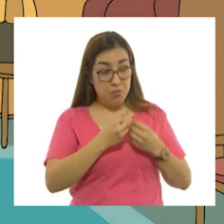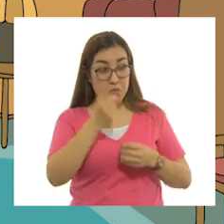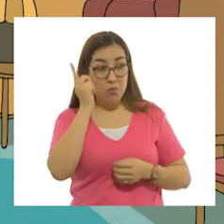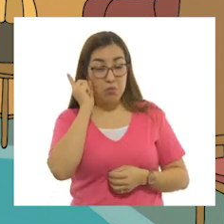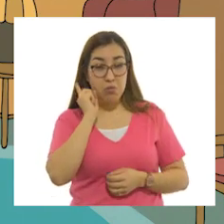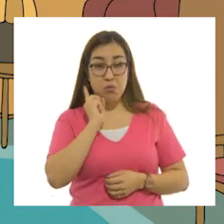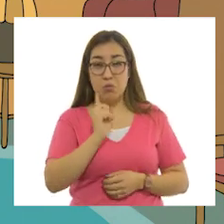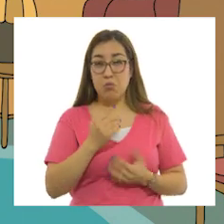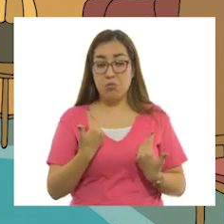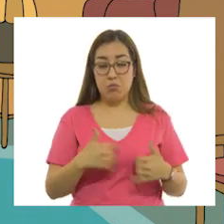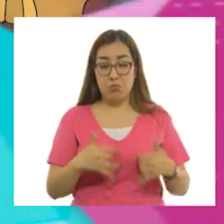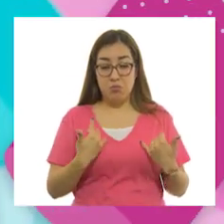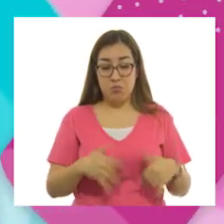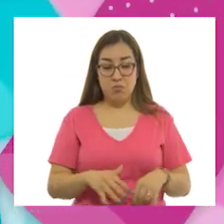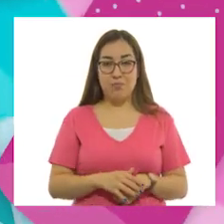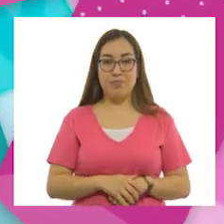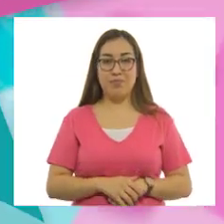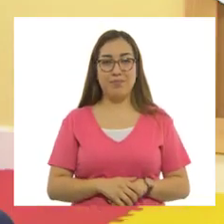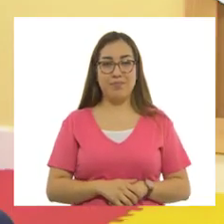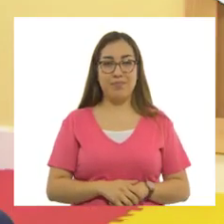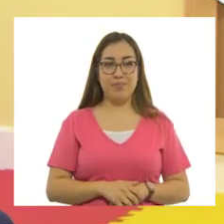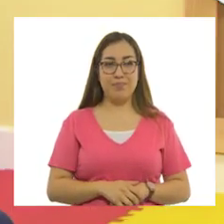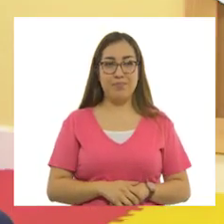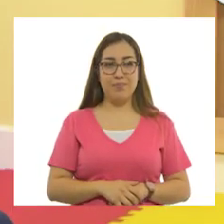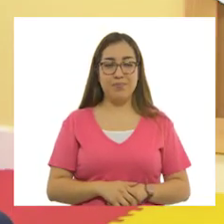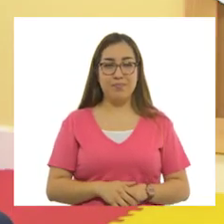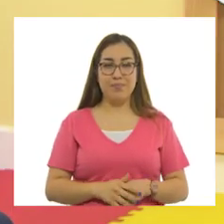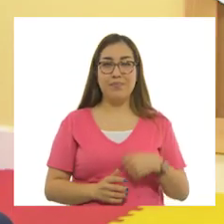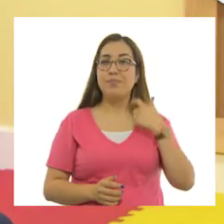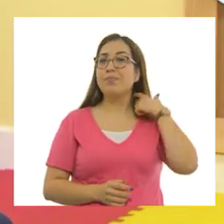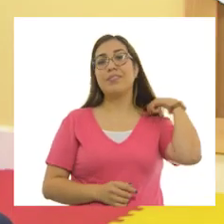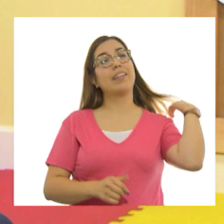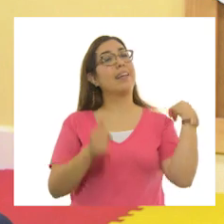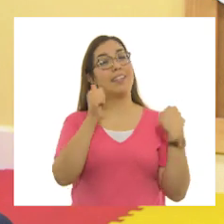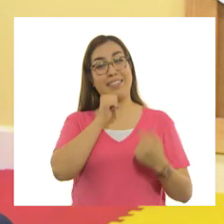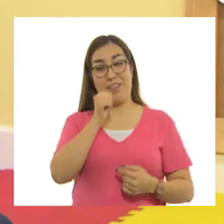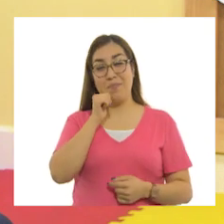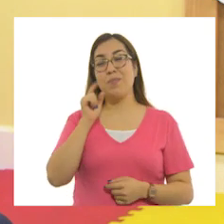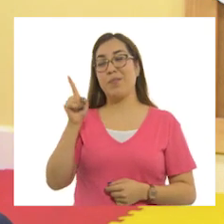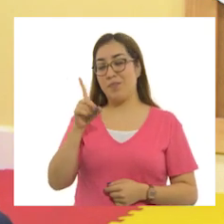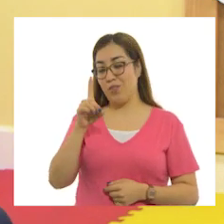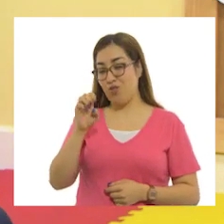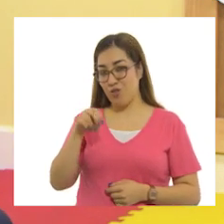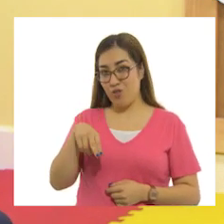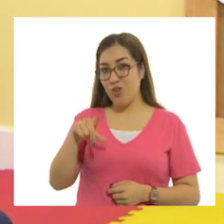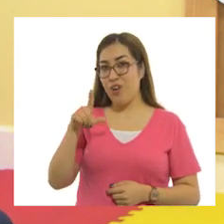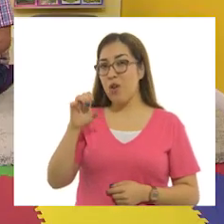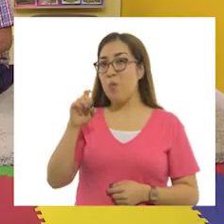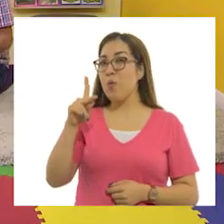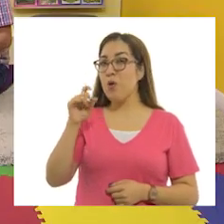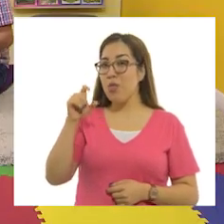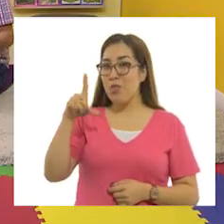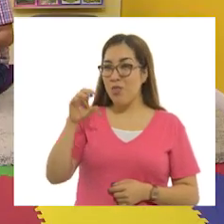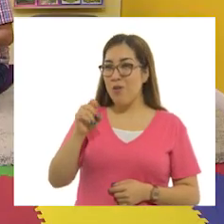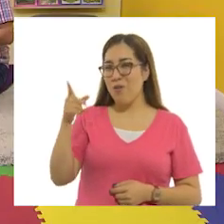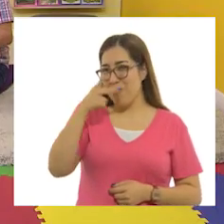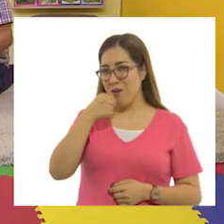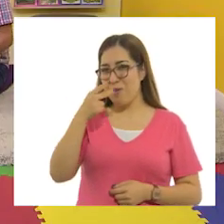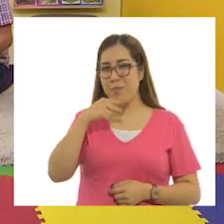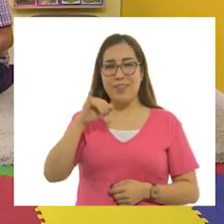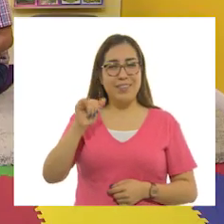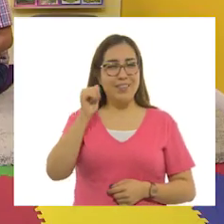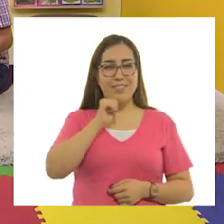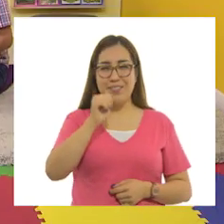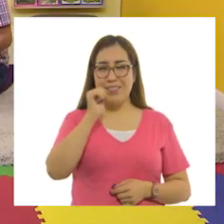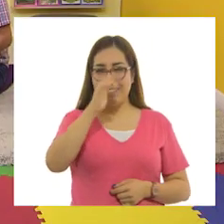sé me voy de país inglés peter como siempre don leopoldo tiene toda la razón si la literatura